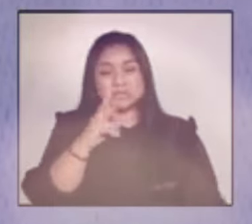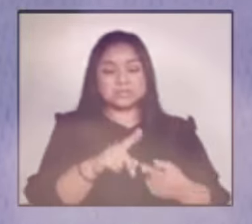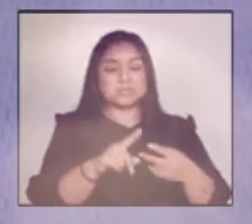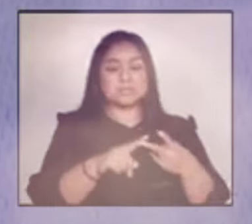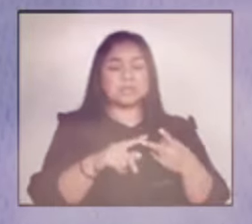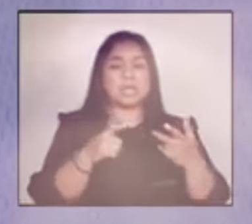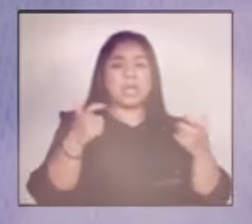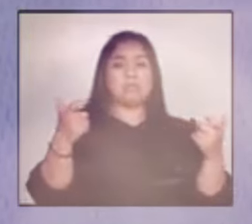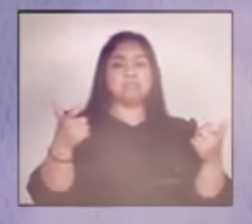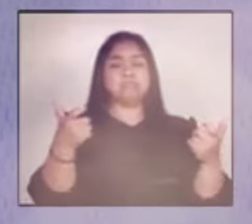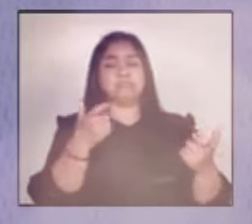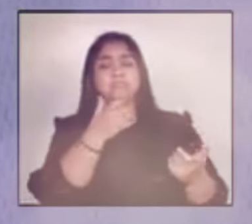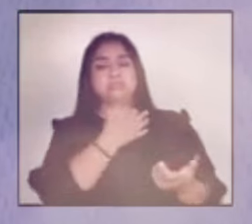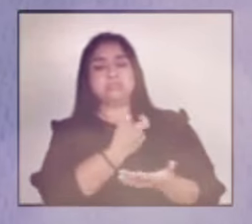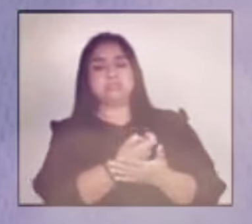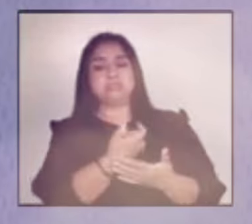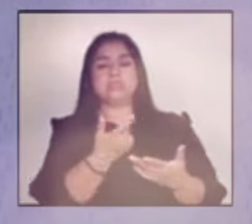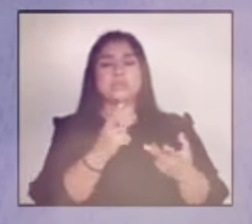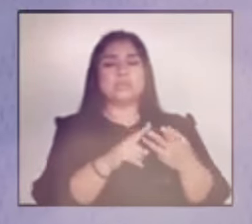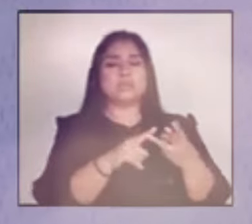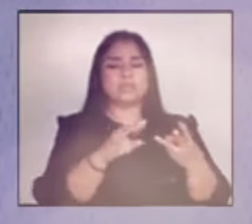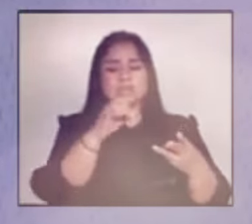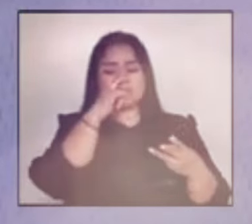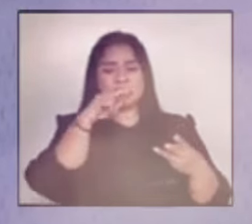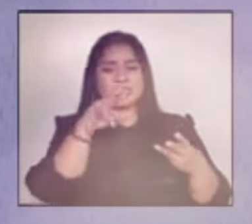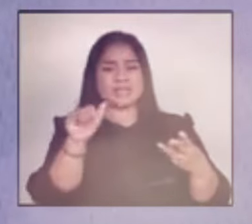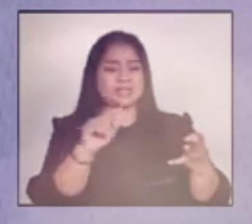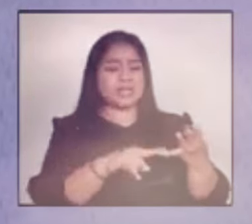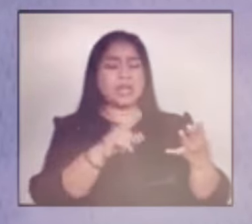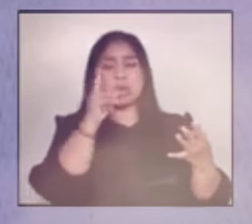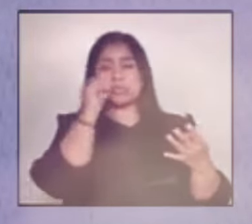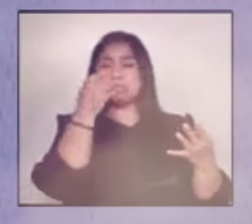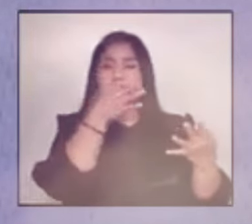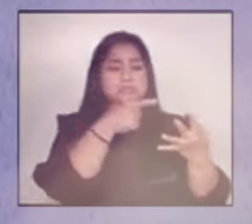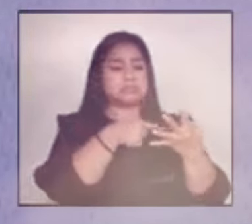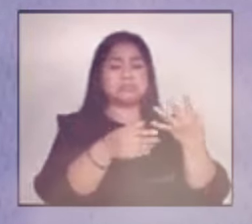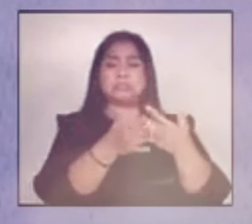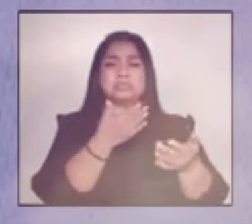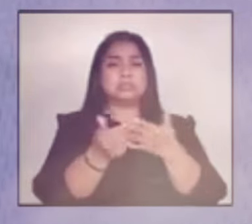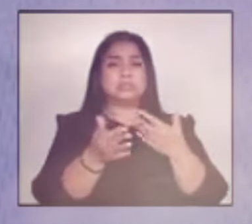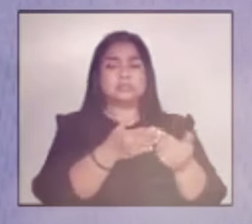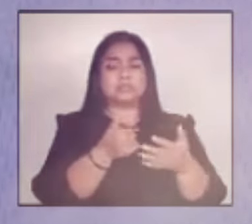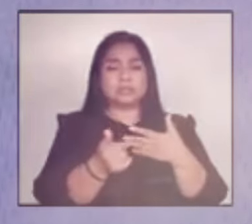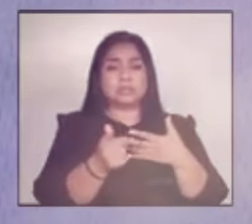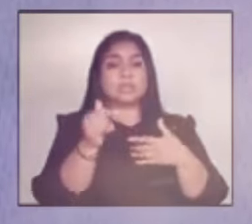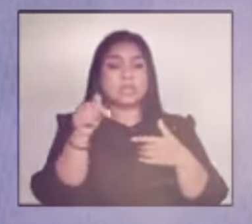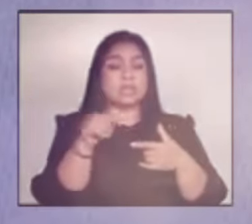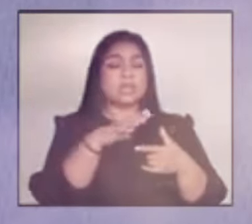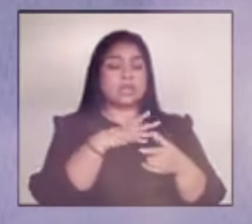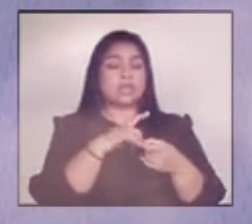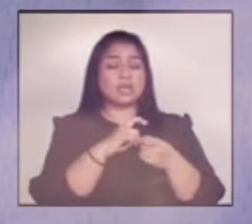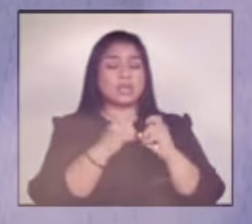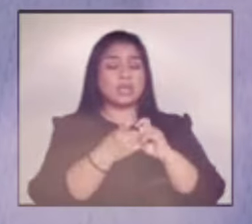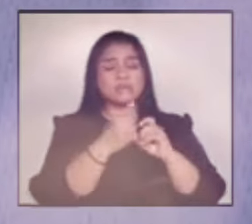condición social, sea por etnia o sea por género. Hay cambios que tal vez